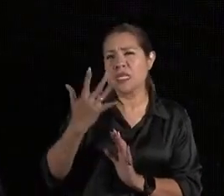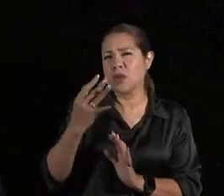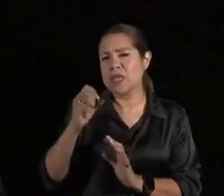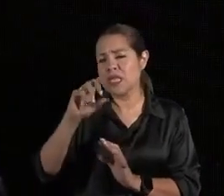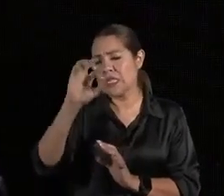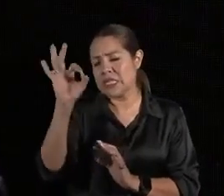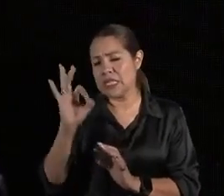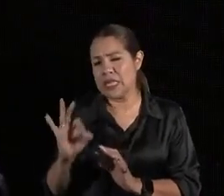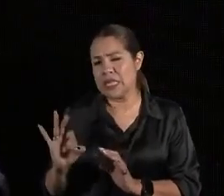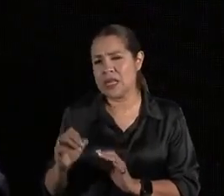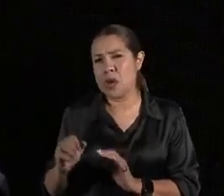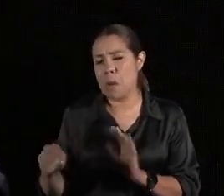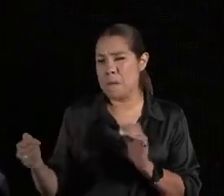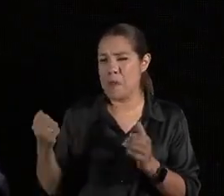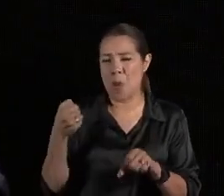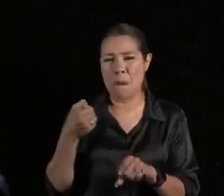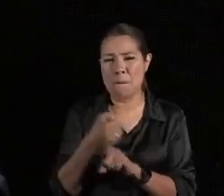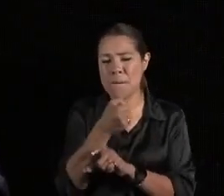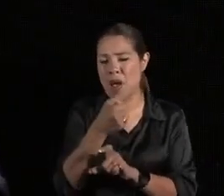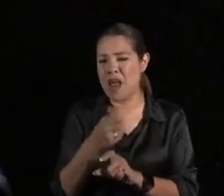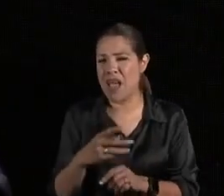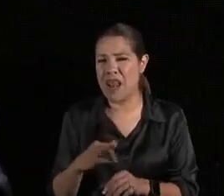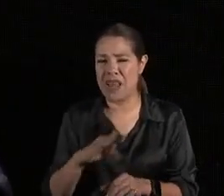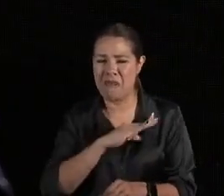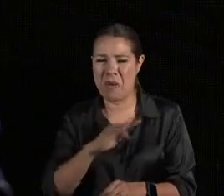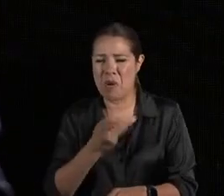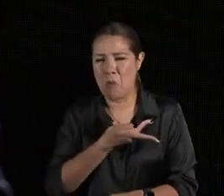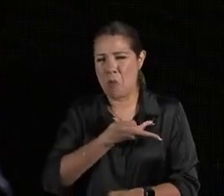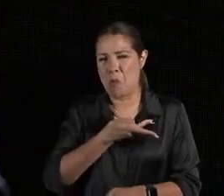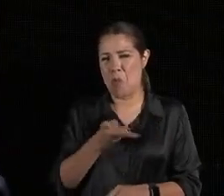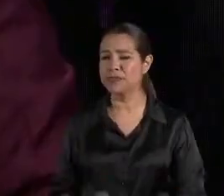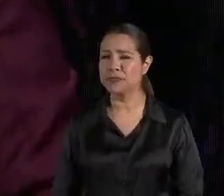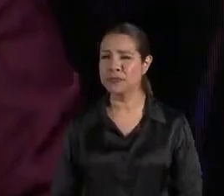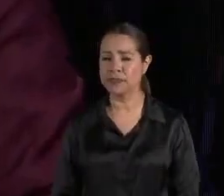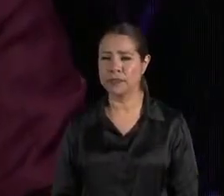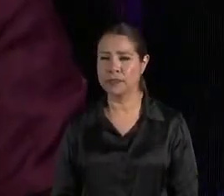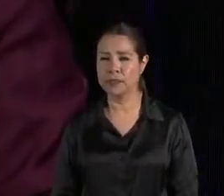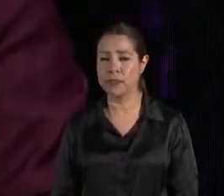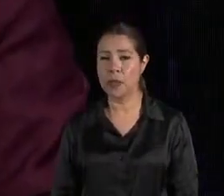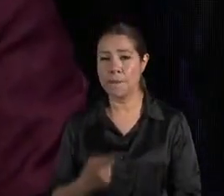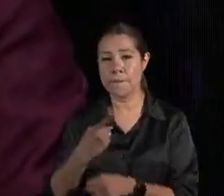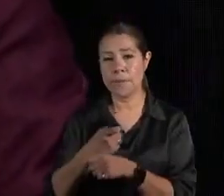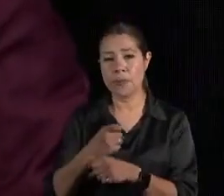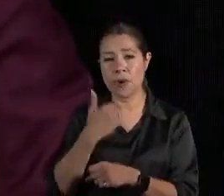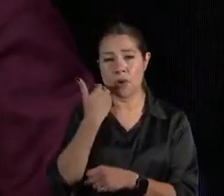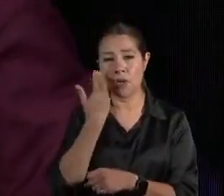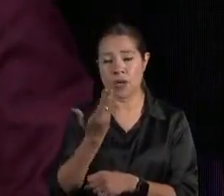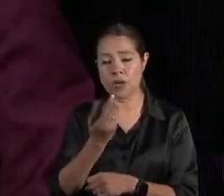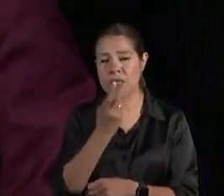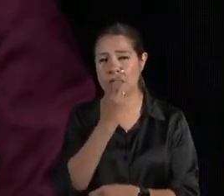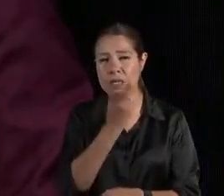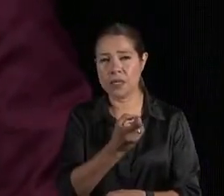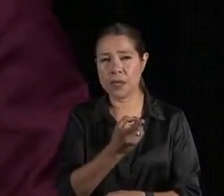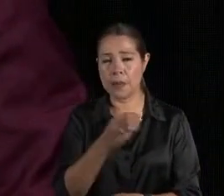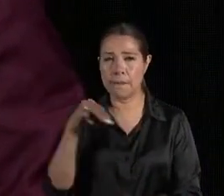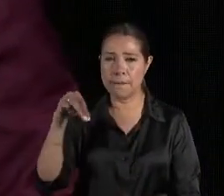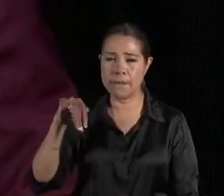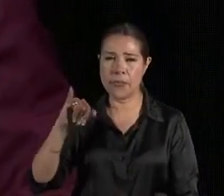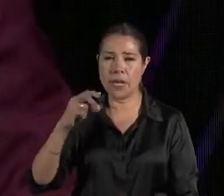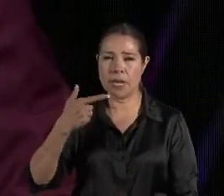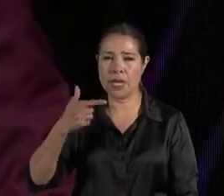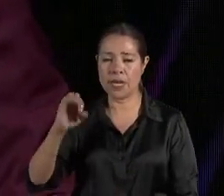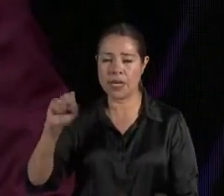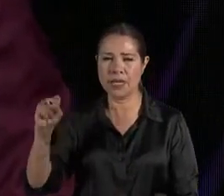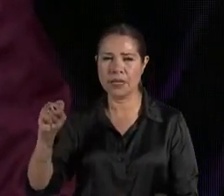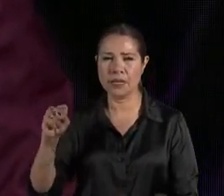de incremento le pegara a las familias más pobres de este país? Primero quiero comentarle a Miguel Márquez